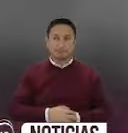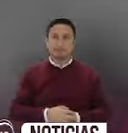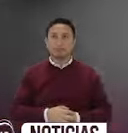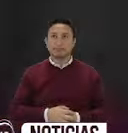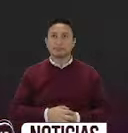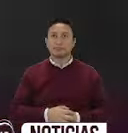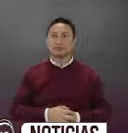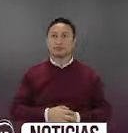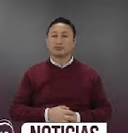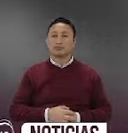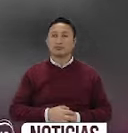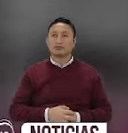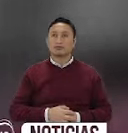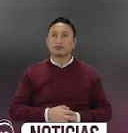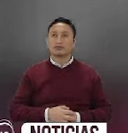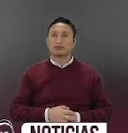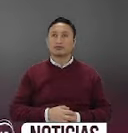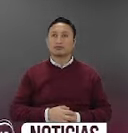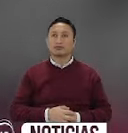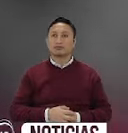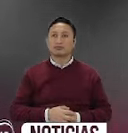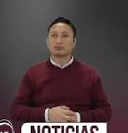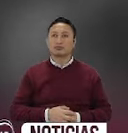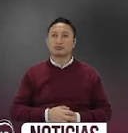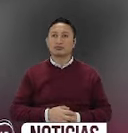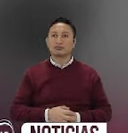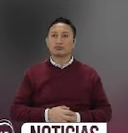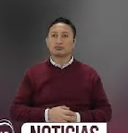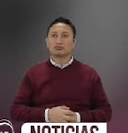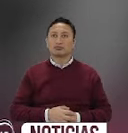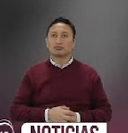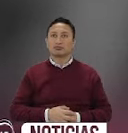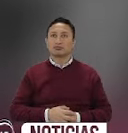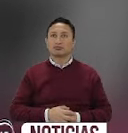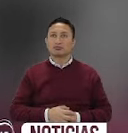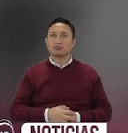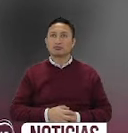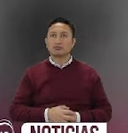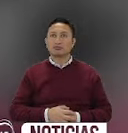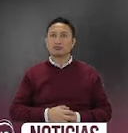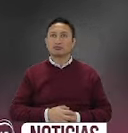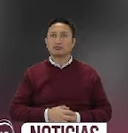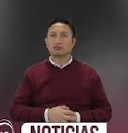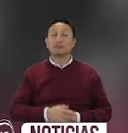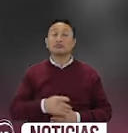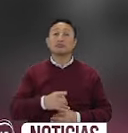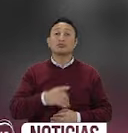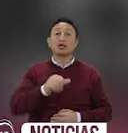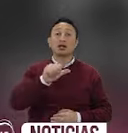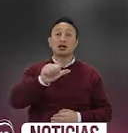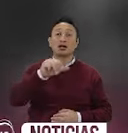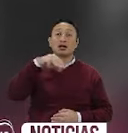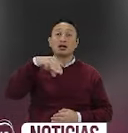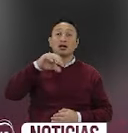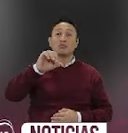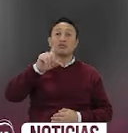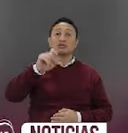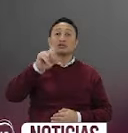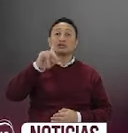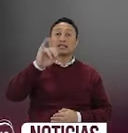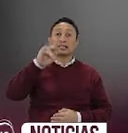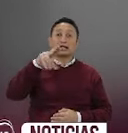pasó. Hola, muy buenos días. Por favor, ¿me puede ayudar con 5 amoxicilinas y 2 paracetamol? Amoxicilinas dispongo de 1